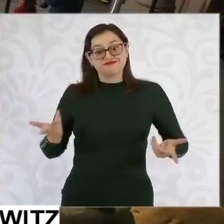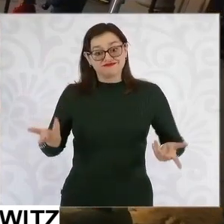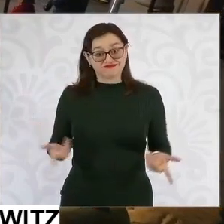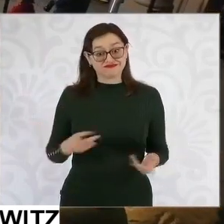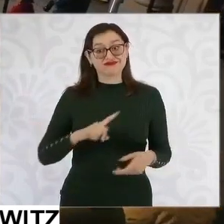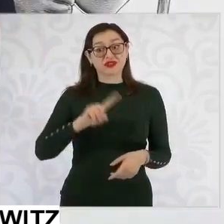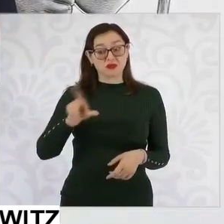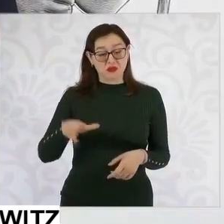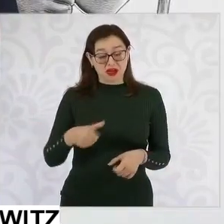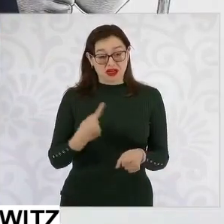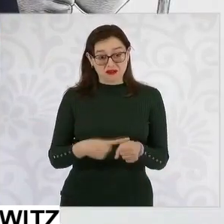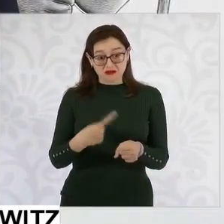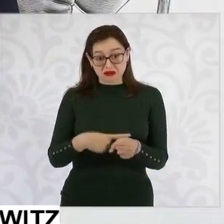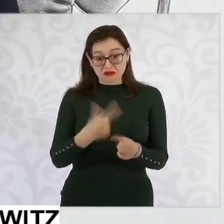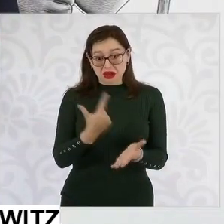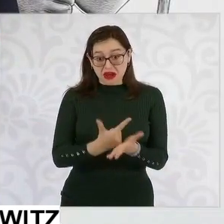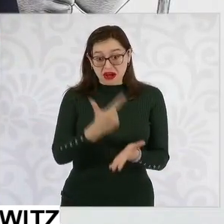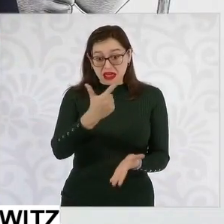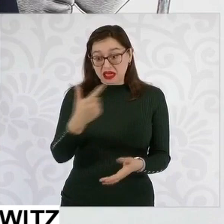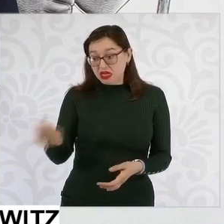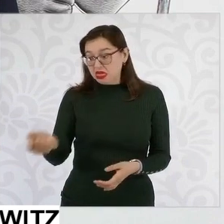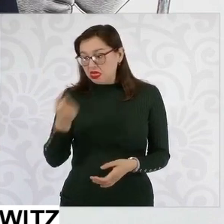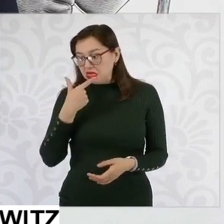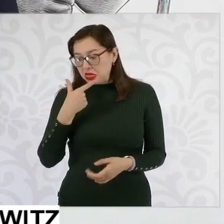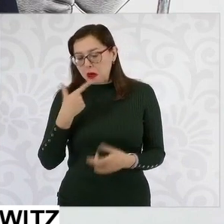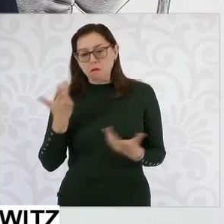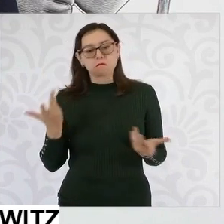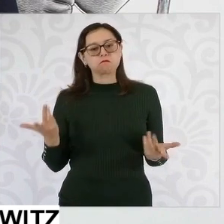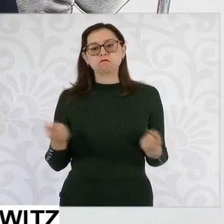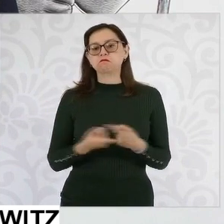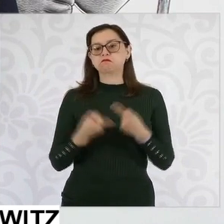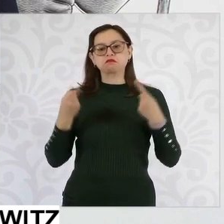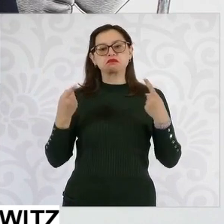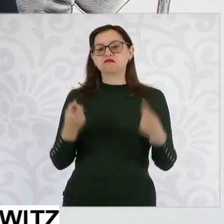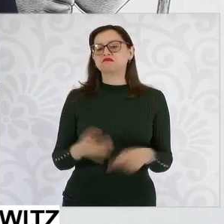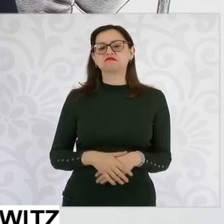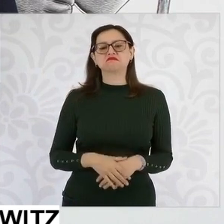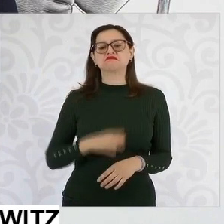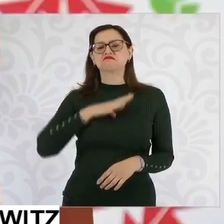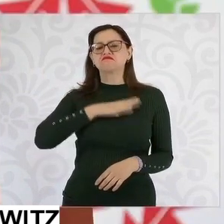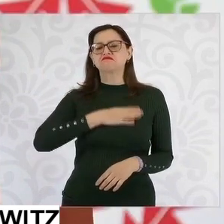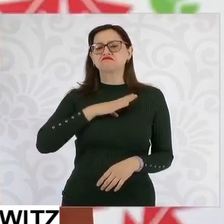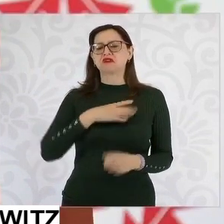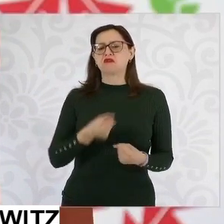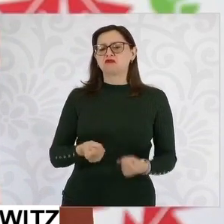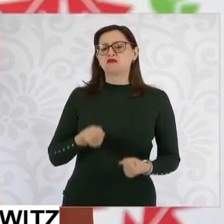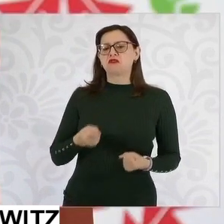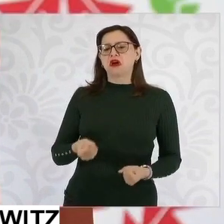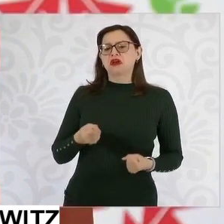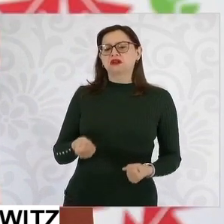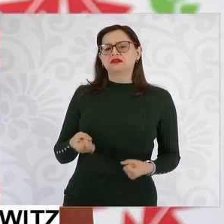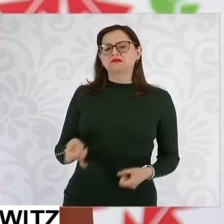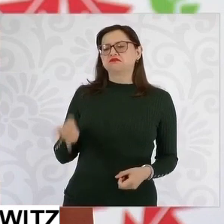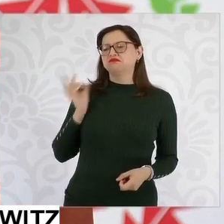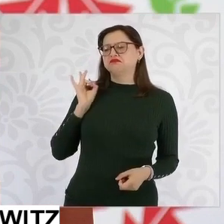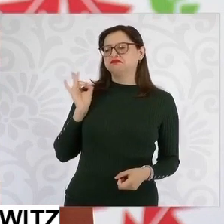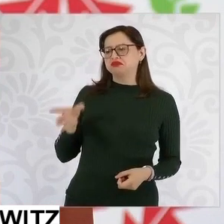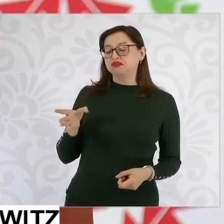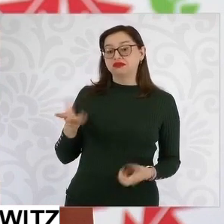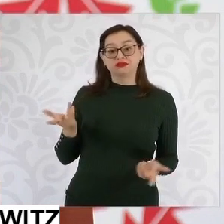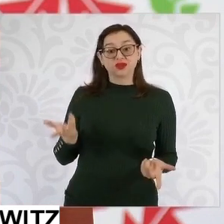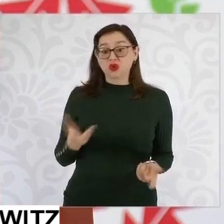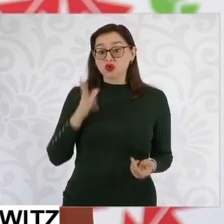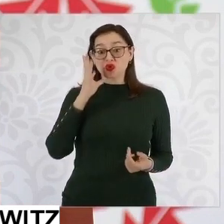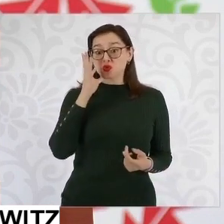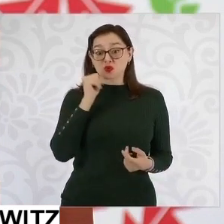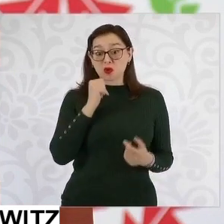mayor frecuencia es gérmenes que se vuelven resistentes a antibióticos, que se vuelven de esa